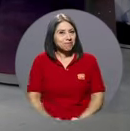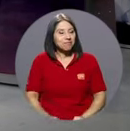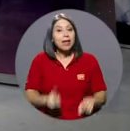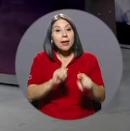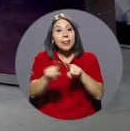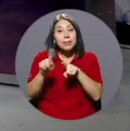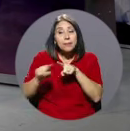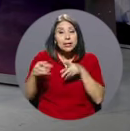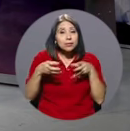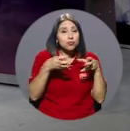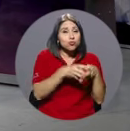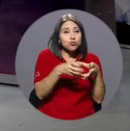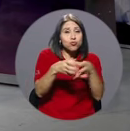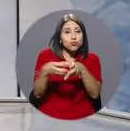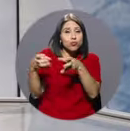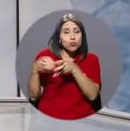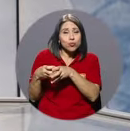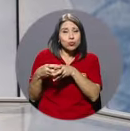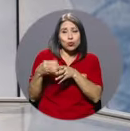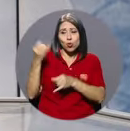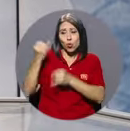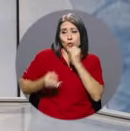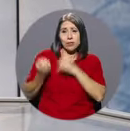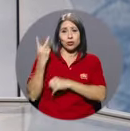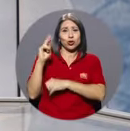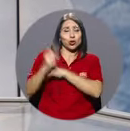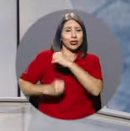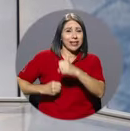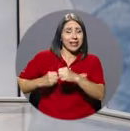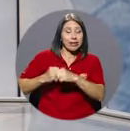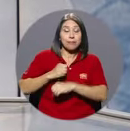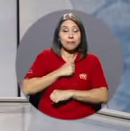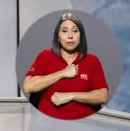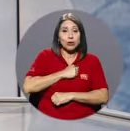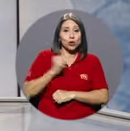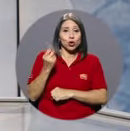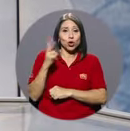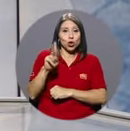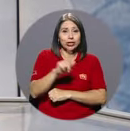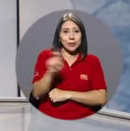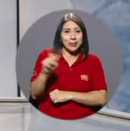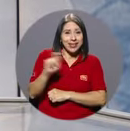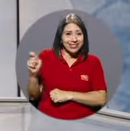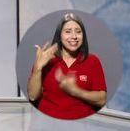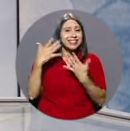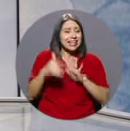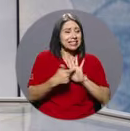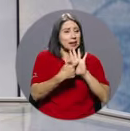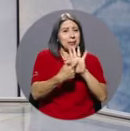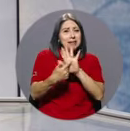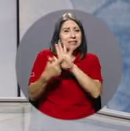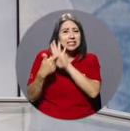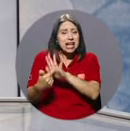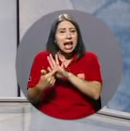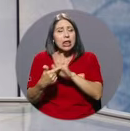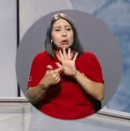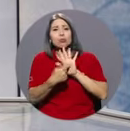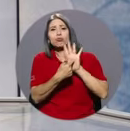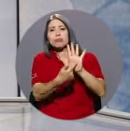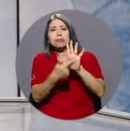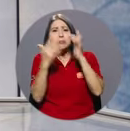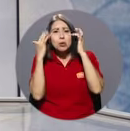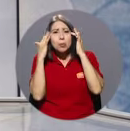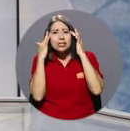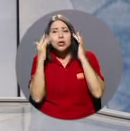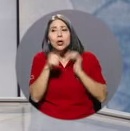varios sectores se han manifestado en los últimos 12 meses, tal vez más, han manifestado su preocupación, han dado ideas de por